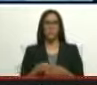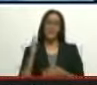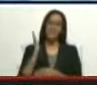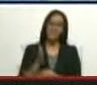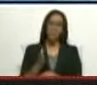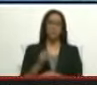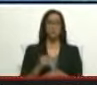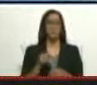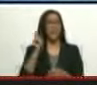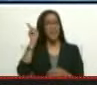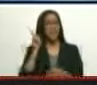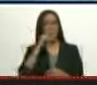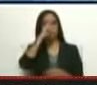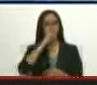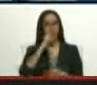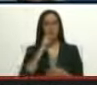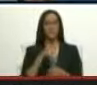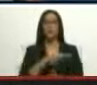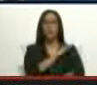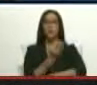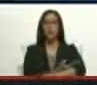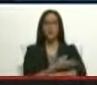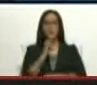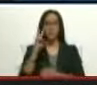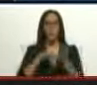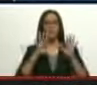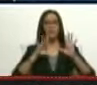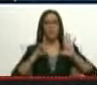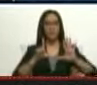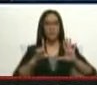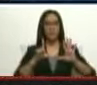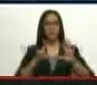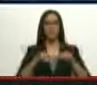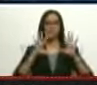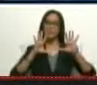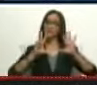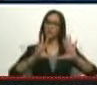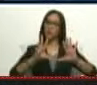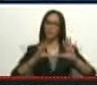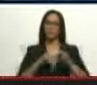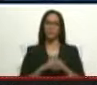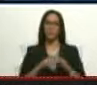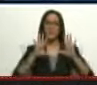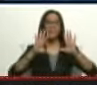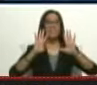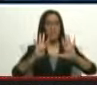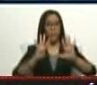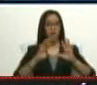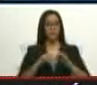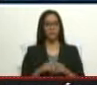En aquellos años durísimos del 2017, 18, 19,